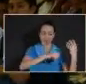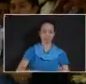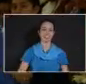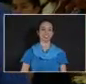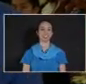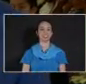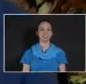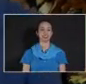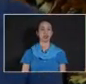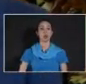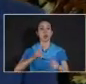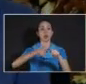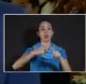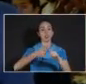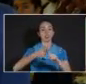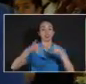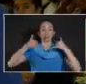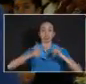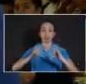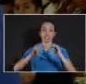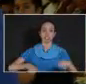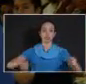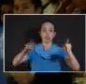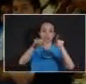cuando todavía se juntaban en la Plazuela España.